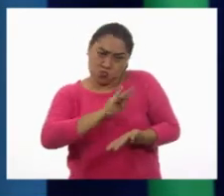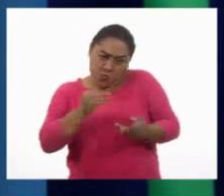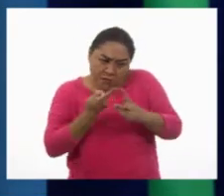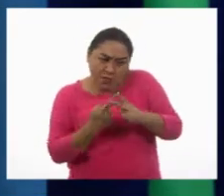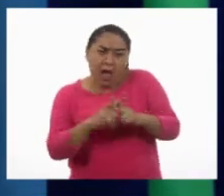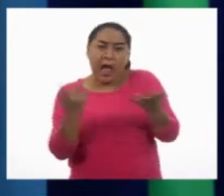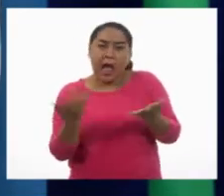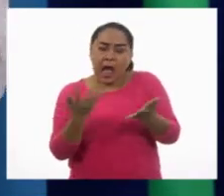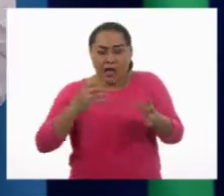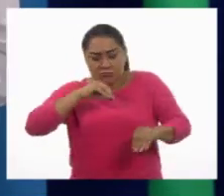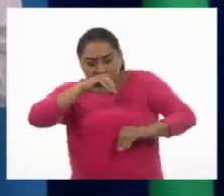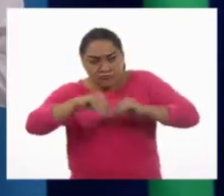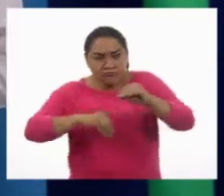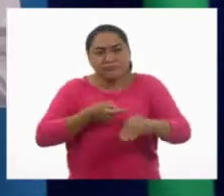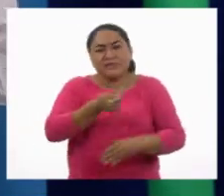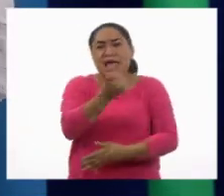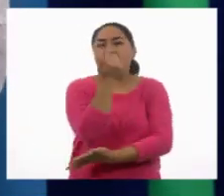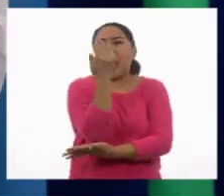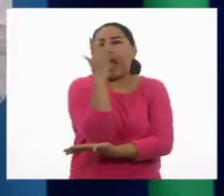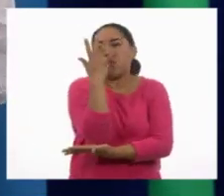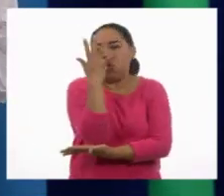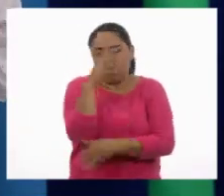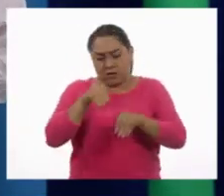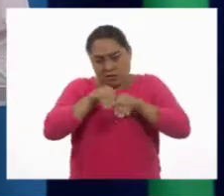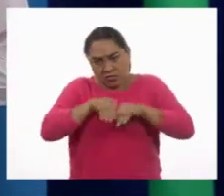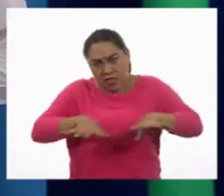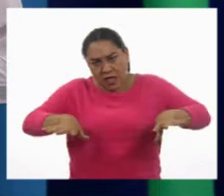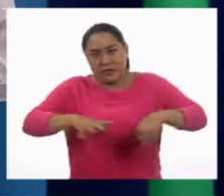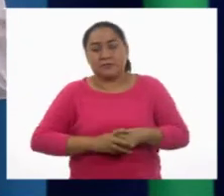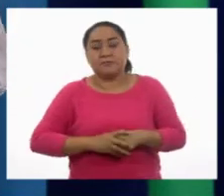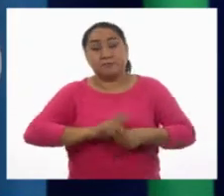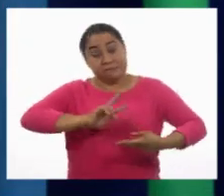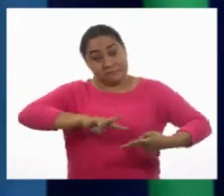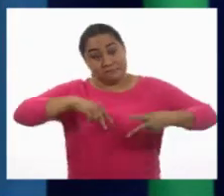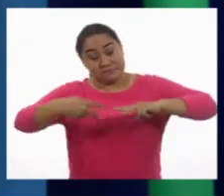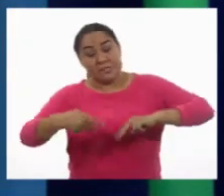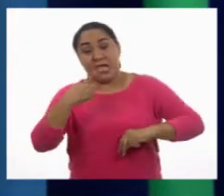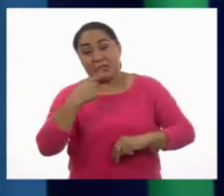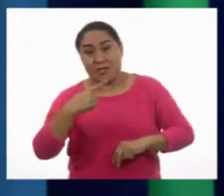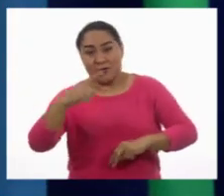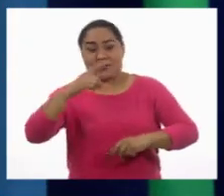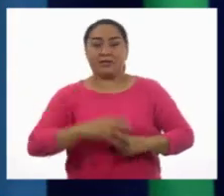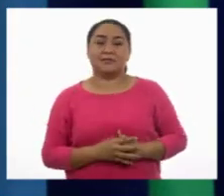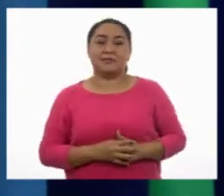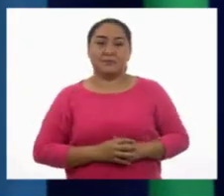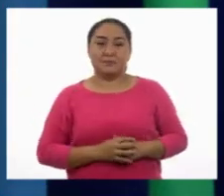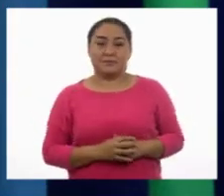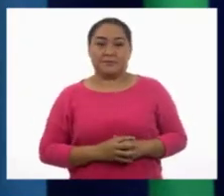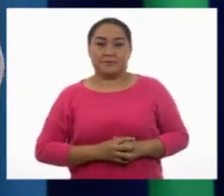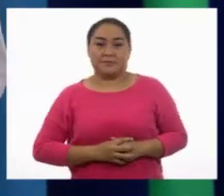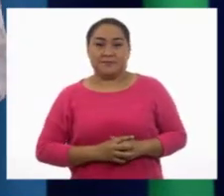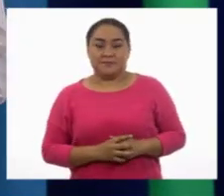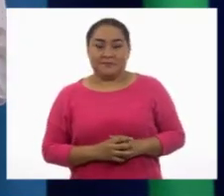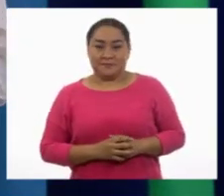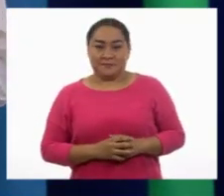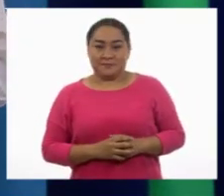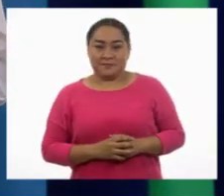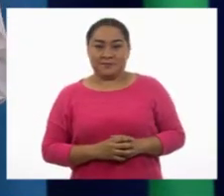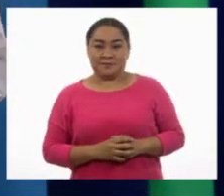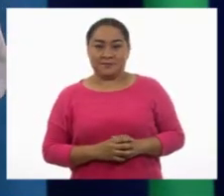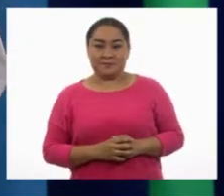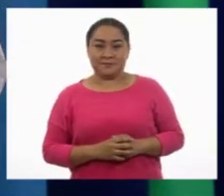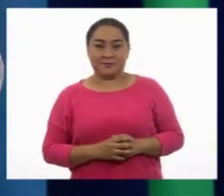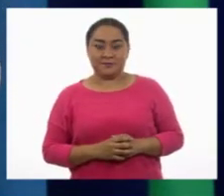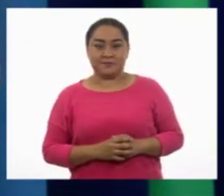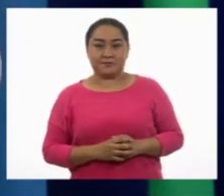genealógico. Patikmatis Kapawala Mugniul, Wilti Pewastik Chias Mu Wanyokayul, O